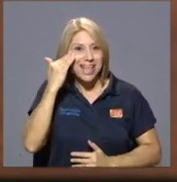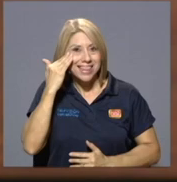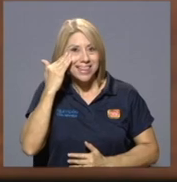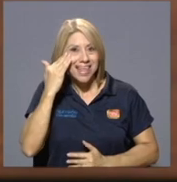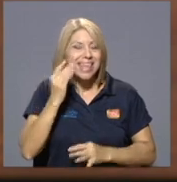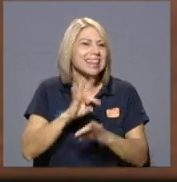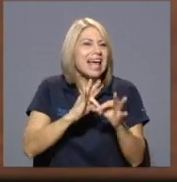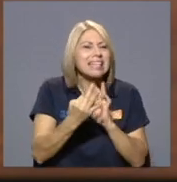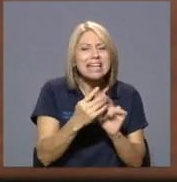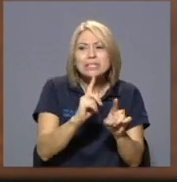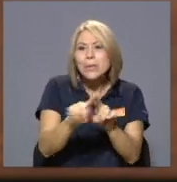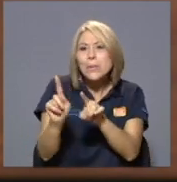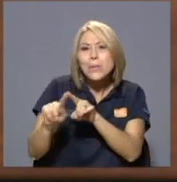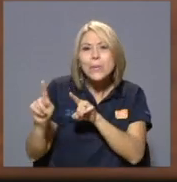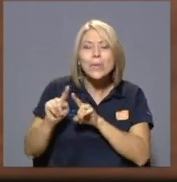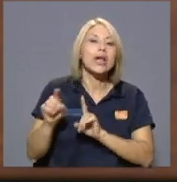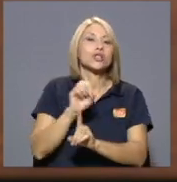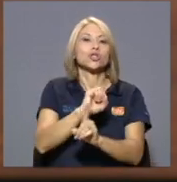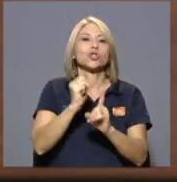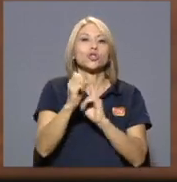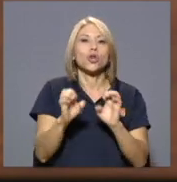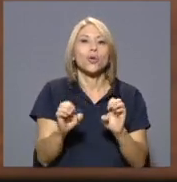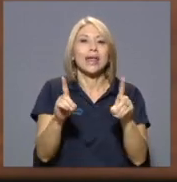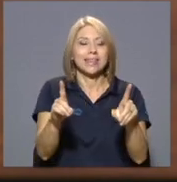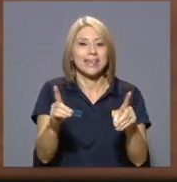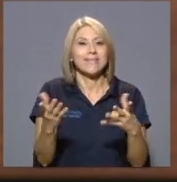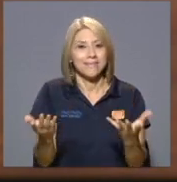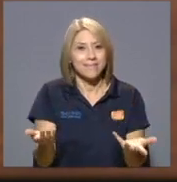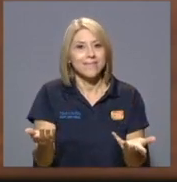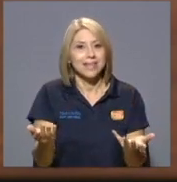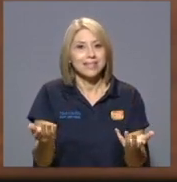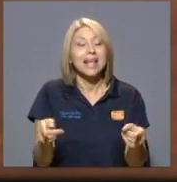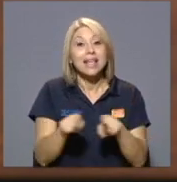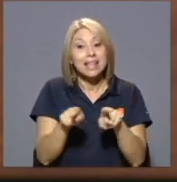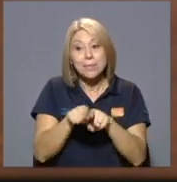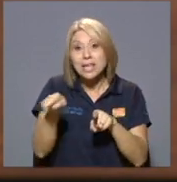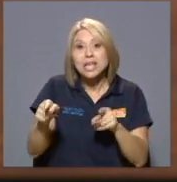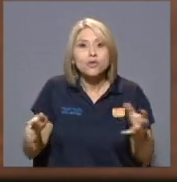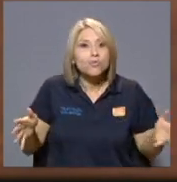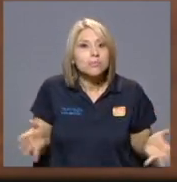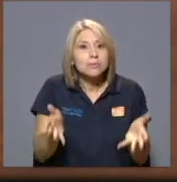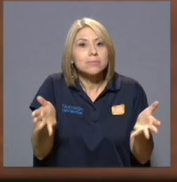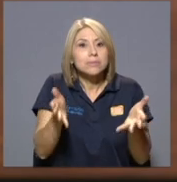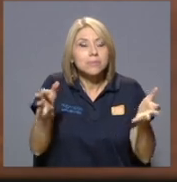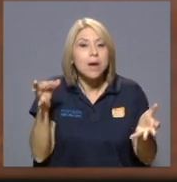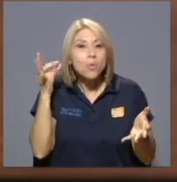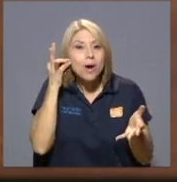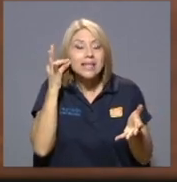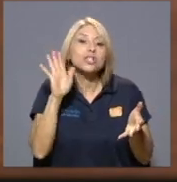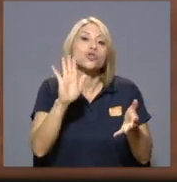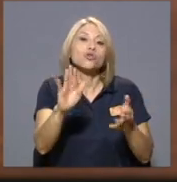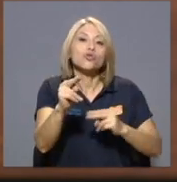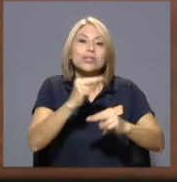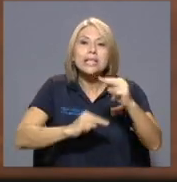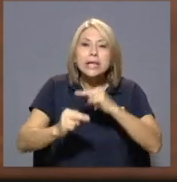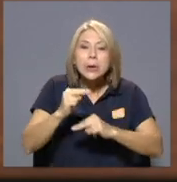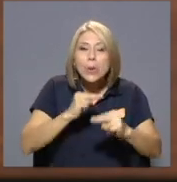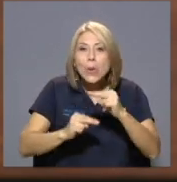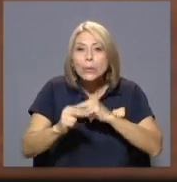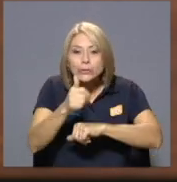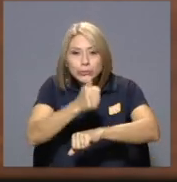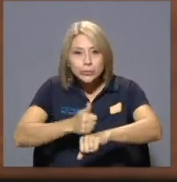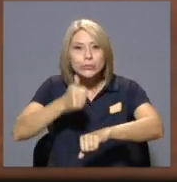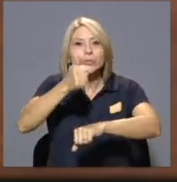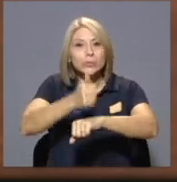también con dinámicas socioeducativas que vienen incluso pues, a incentivar a las mujeres en sus microemprendimientos, porque también hay una